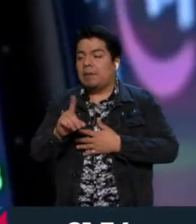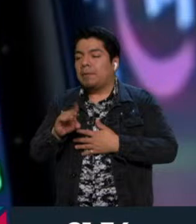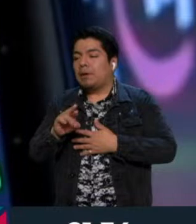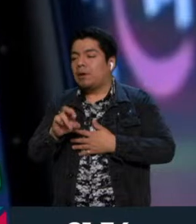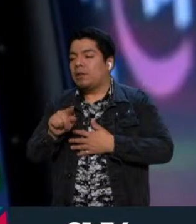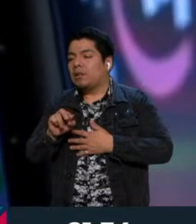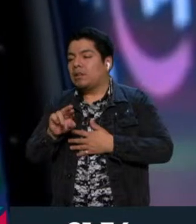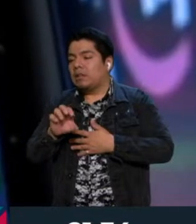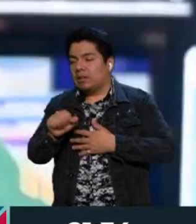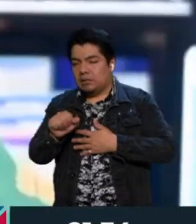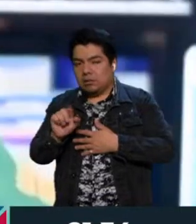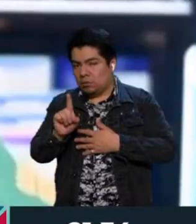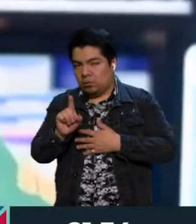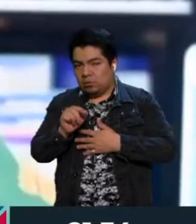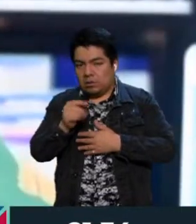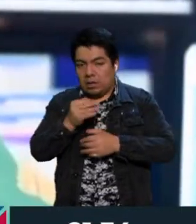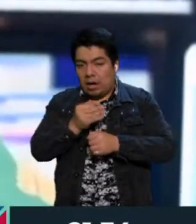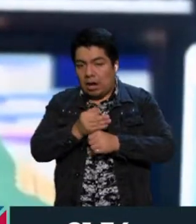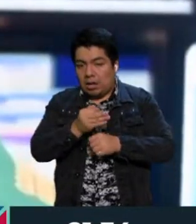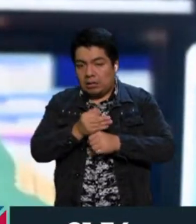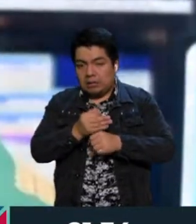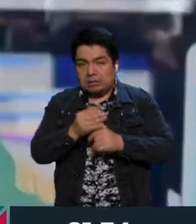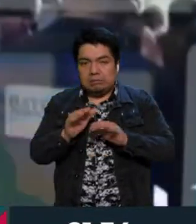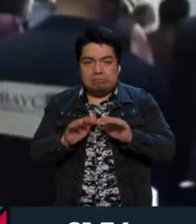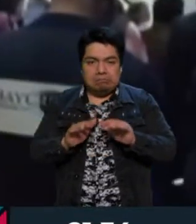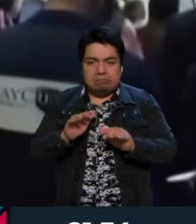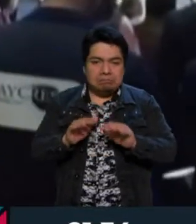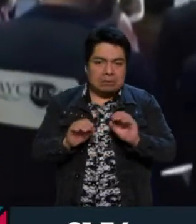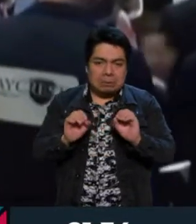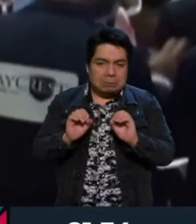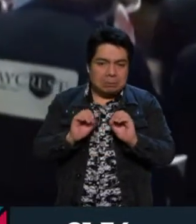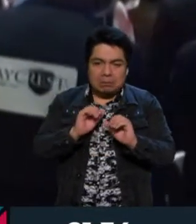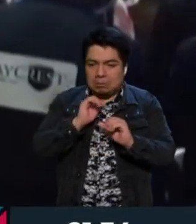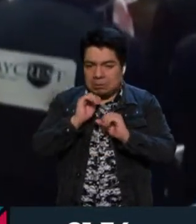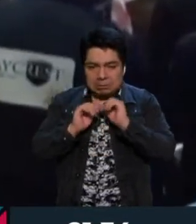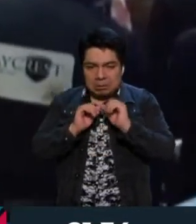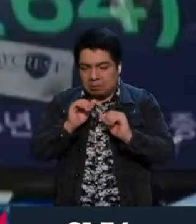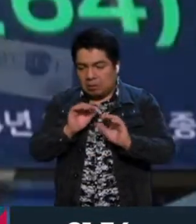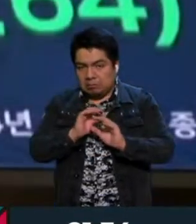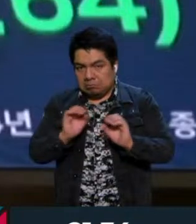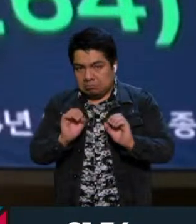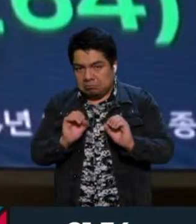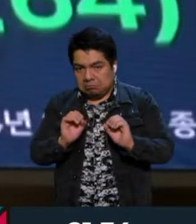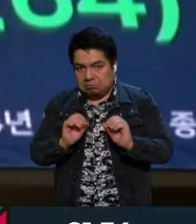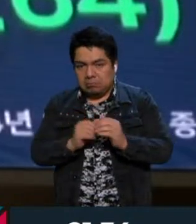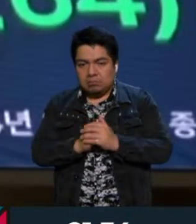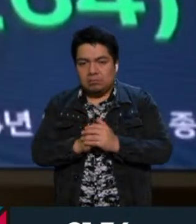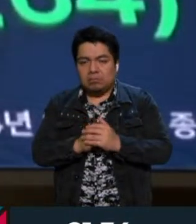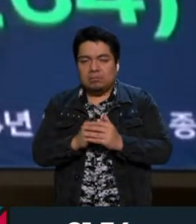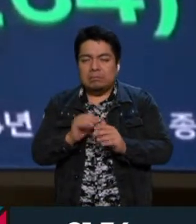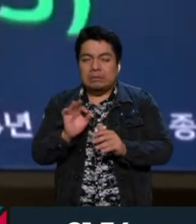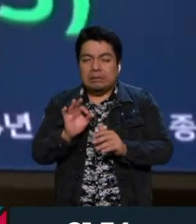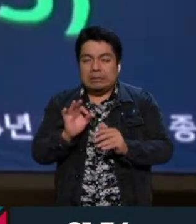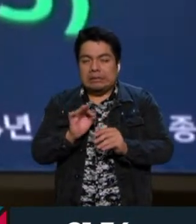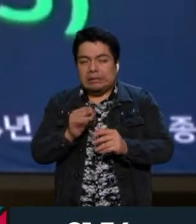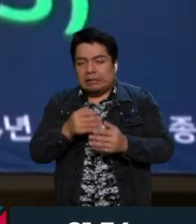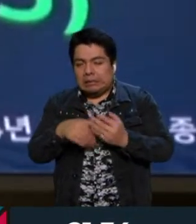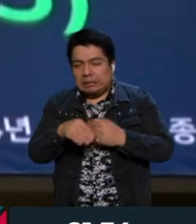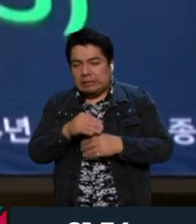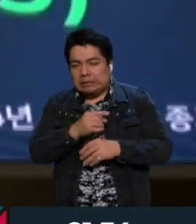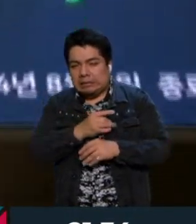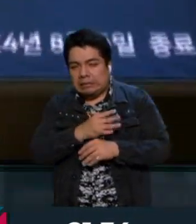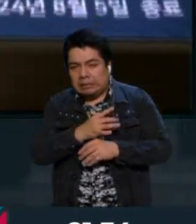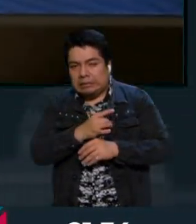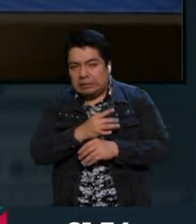ese momento, aquí no estamos viendo todavía al menos nada así. Tiene que ver un poco con cierto nerviosismo